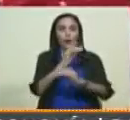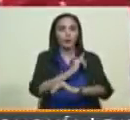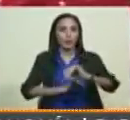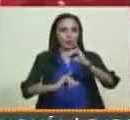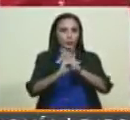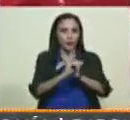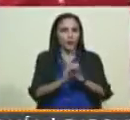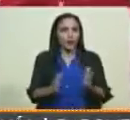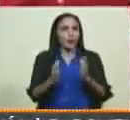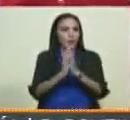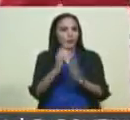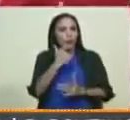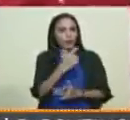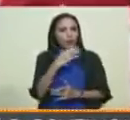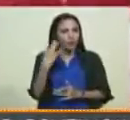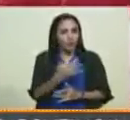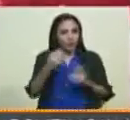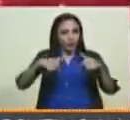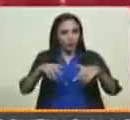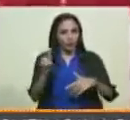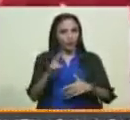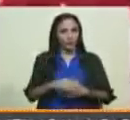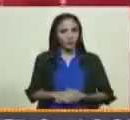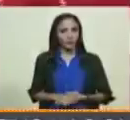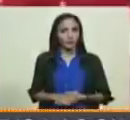internacionales que digan la verdad de Venezuela,